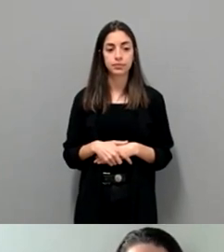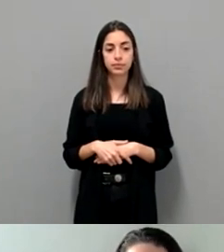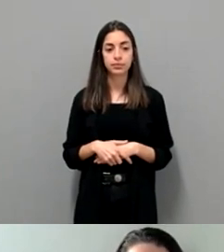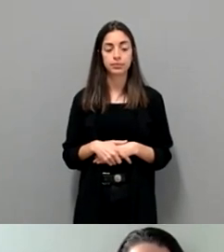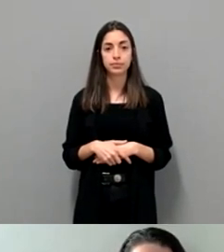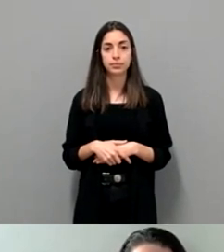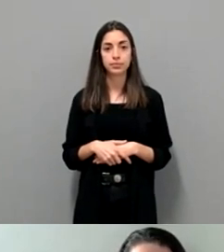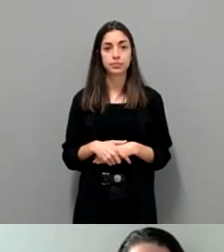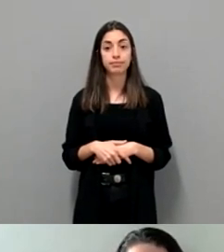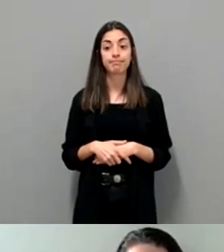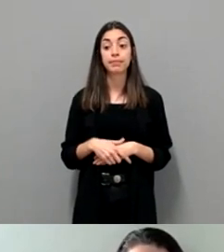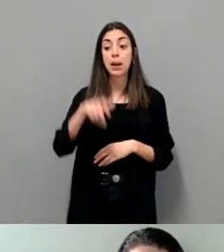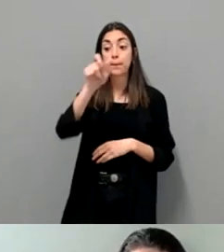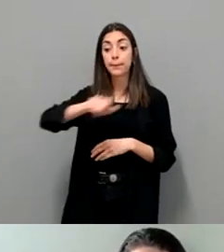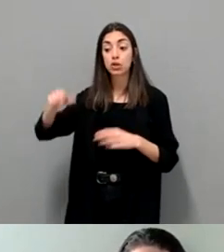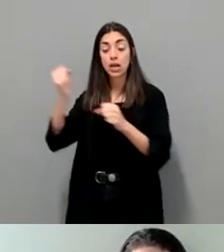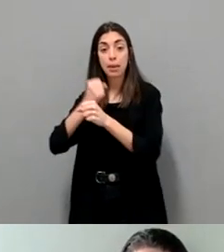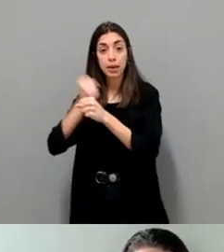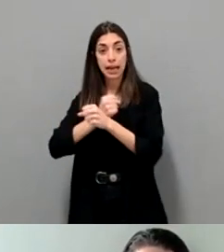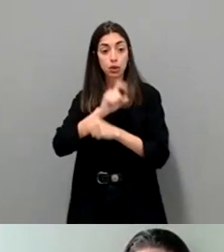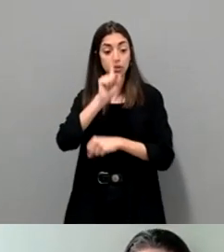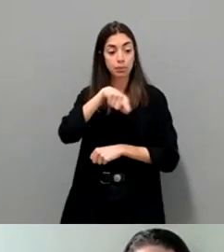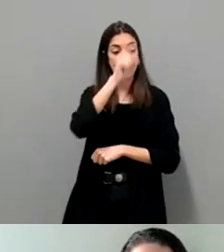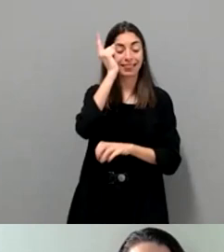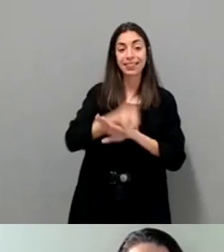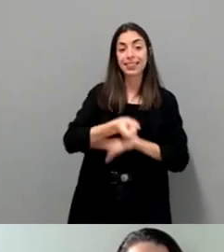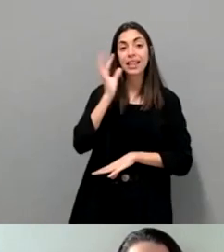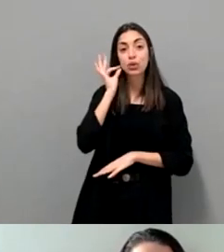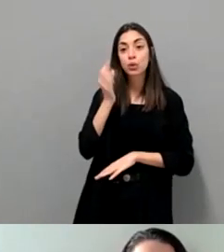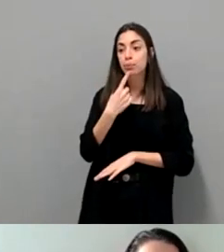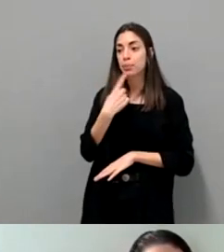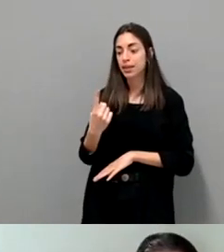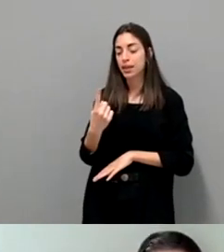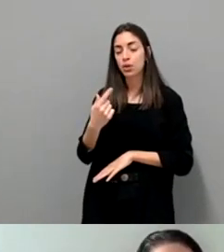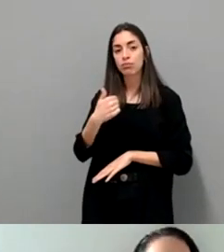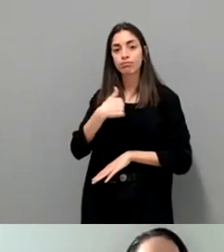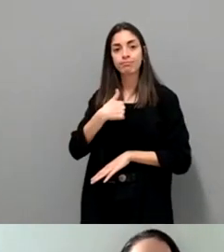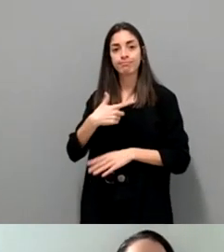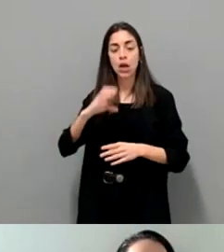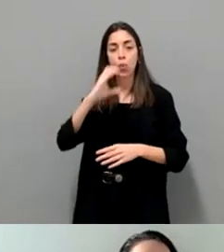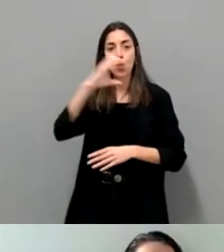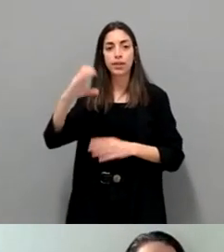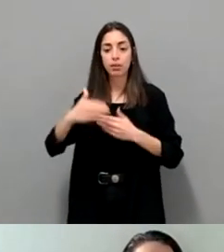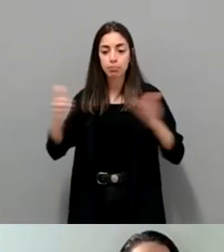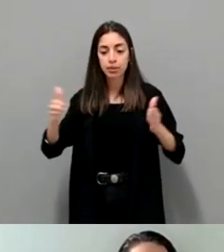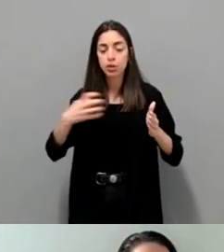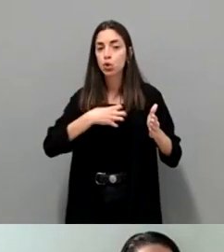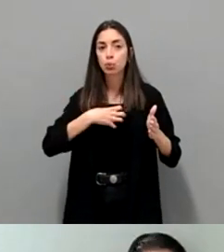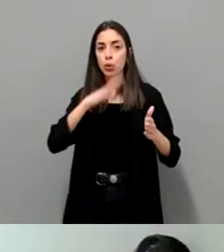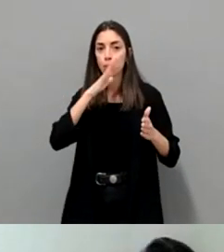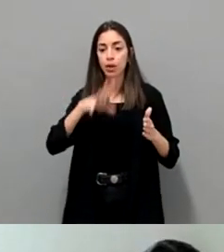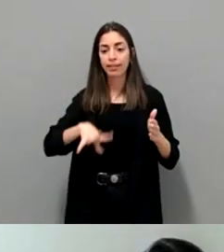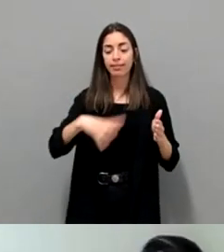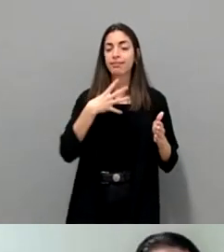Tanto los empleados como la directora me dijeron que no me abrían una cuenta porque no me entendían.